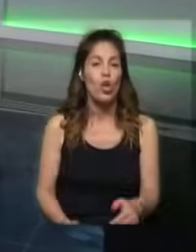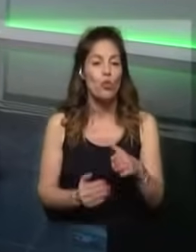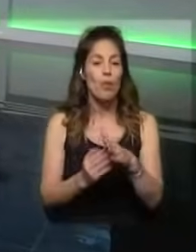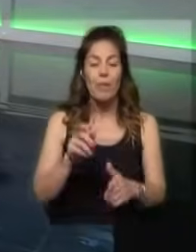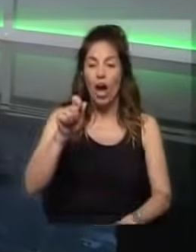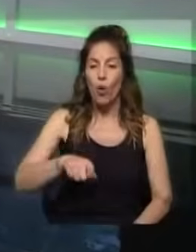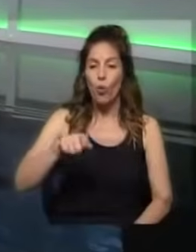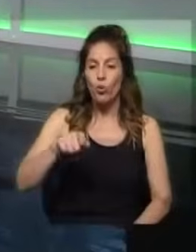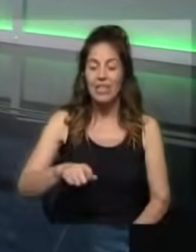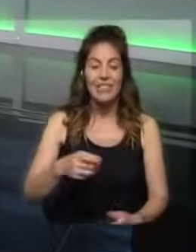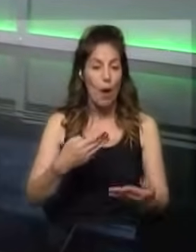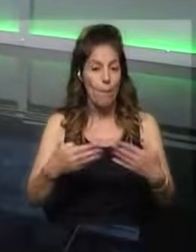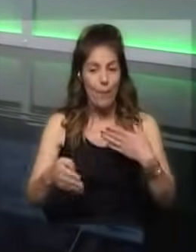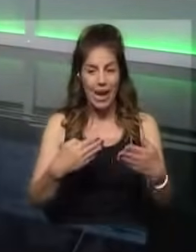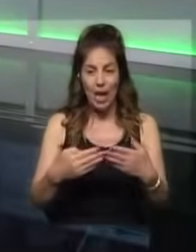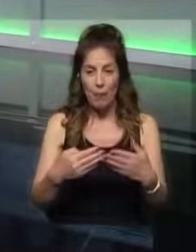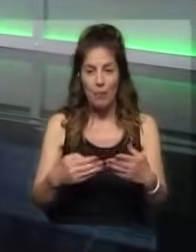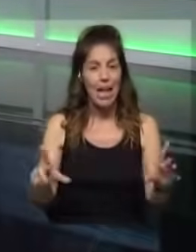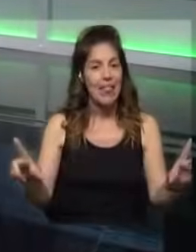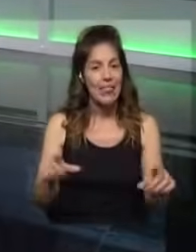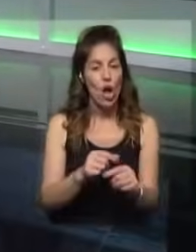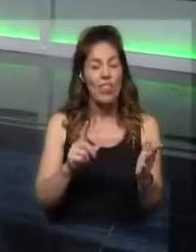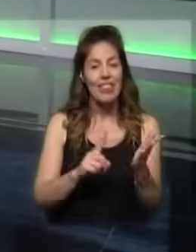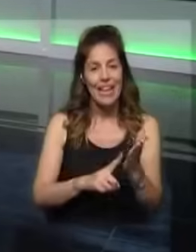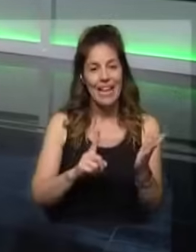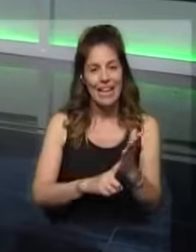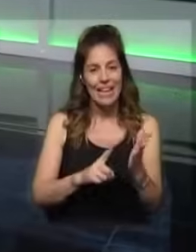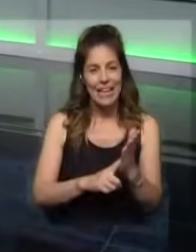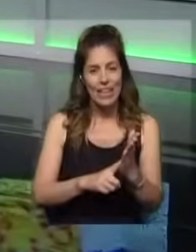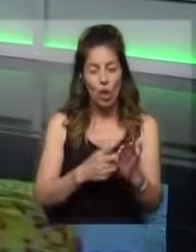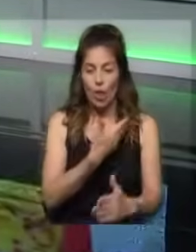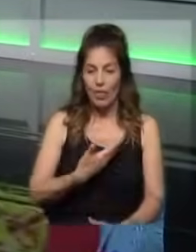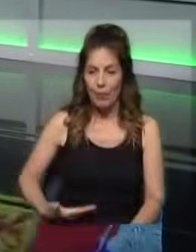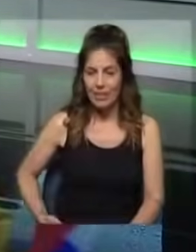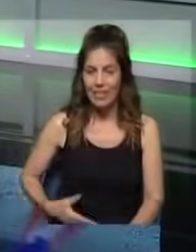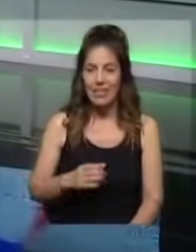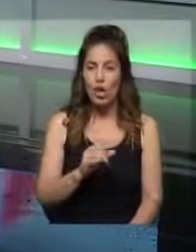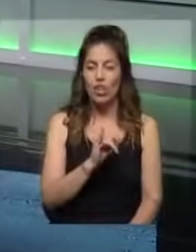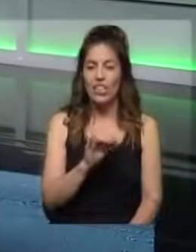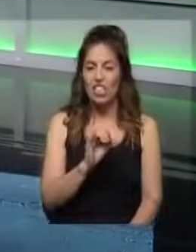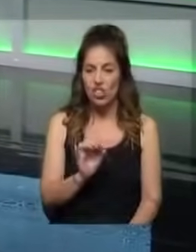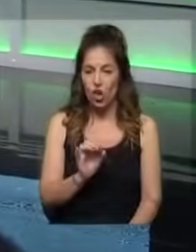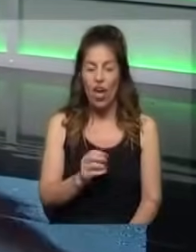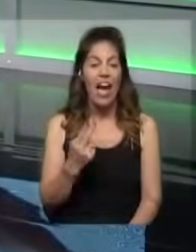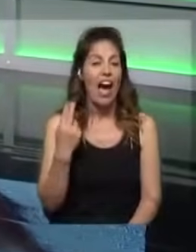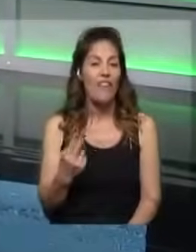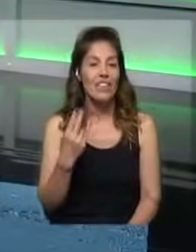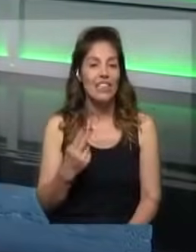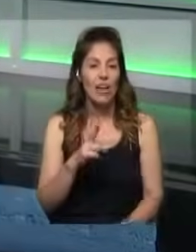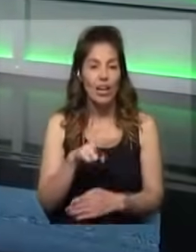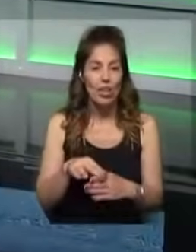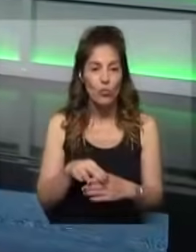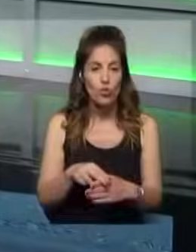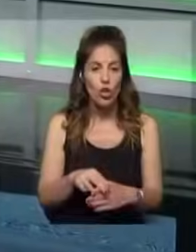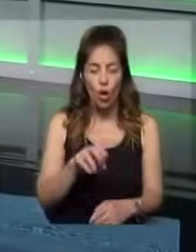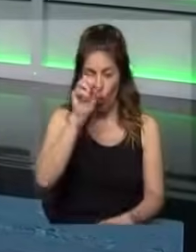Justicia panameña dejó sin efecto un decreto del presidente laurentino cortizo que habilitaba la utilización de una